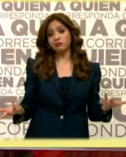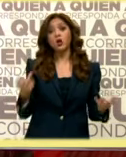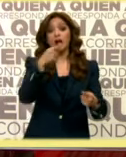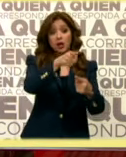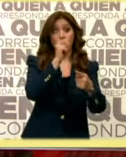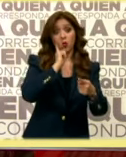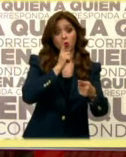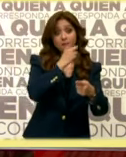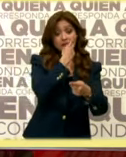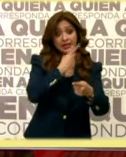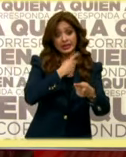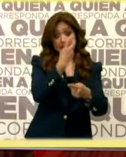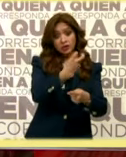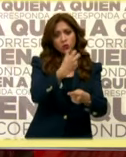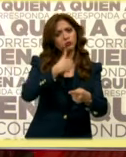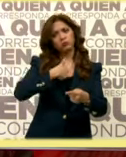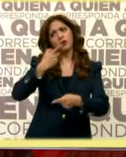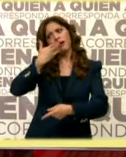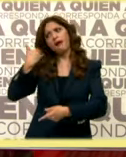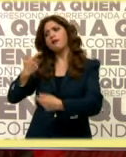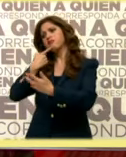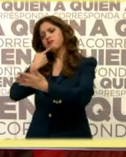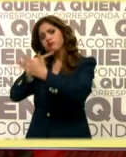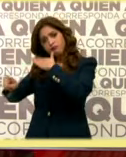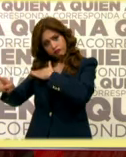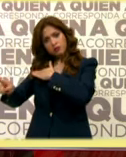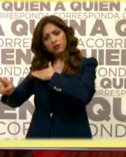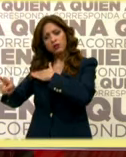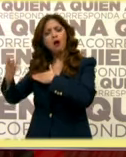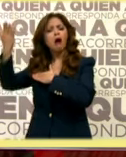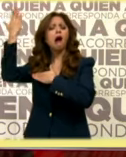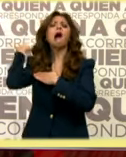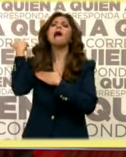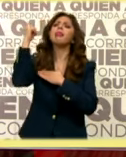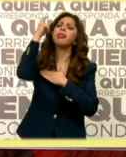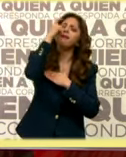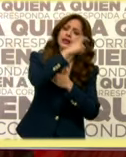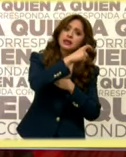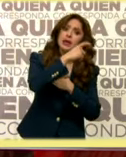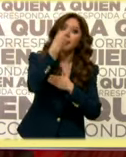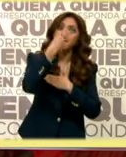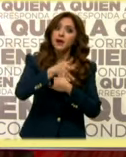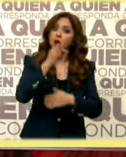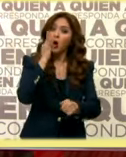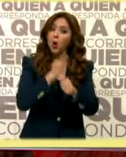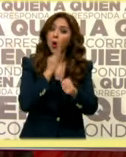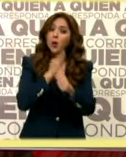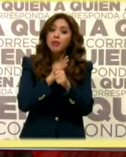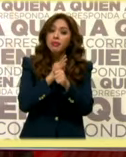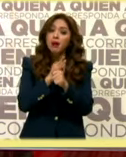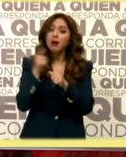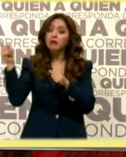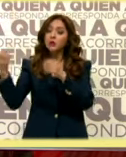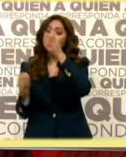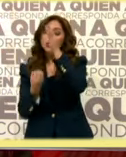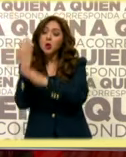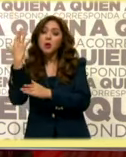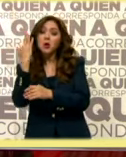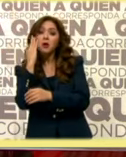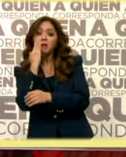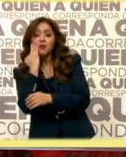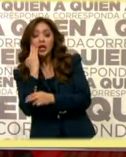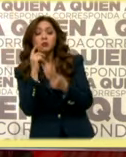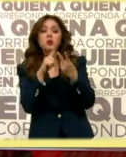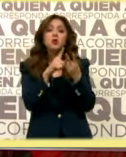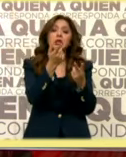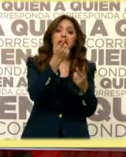más difícil hacerlo. Hoy, con las redes sociales, se ha vuelto verdaderamente tranquilo, tranquilo, en